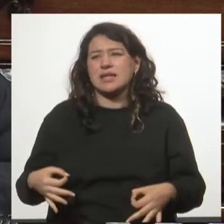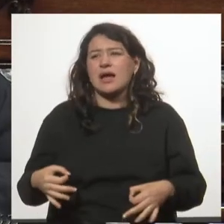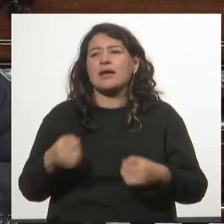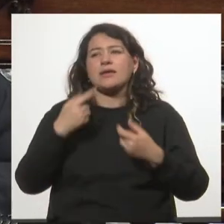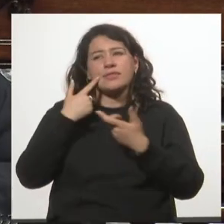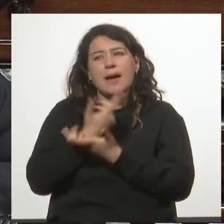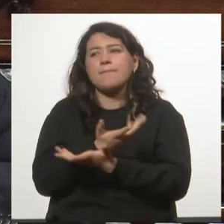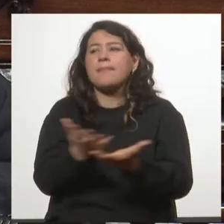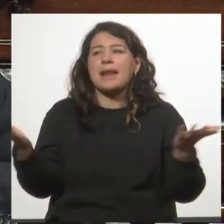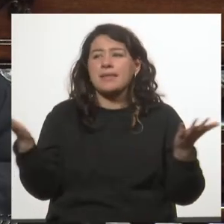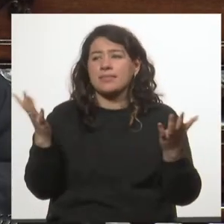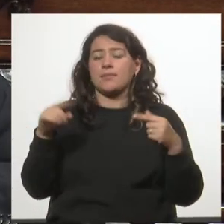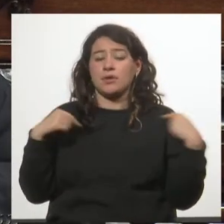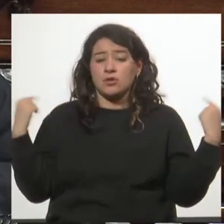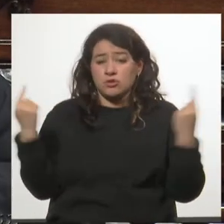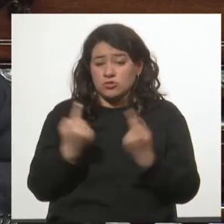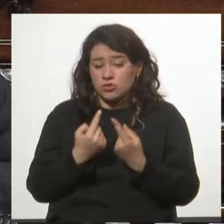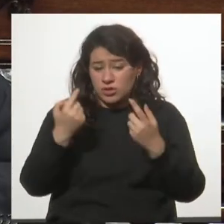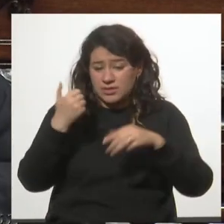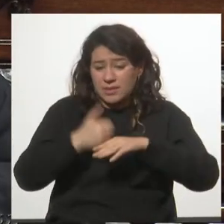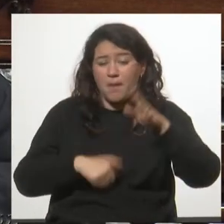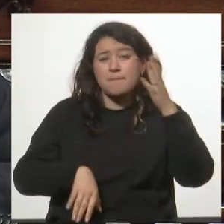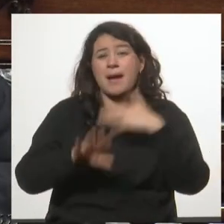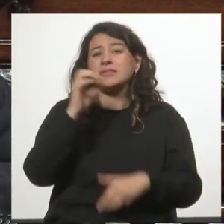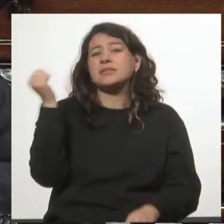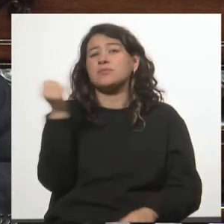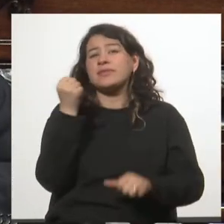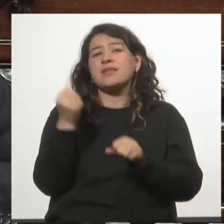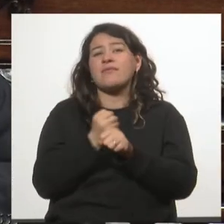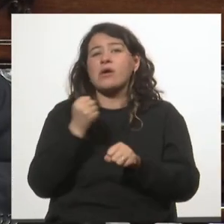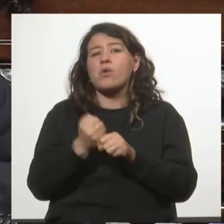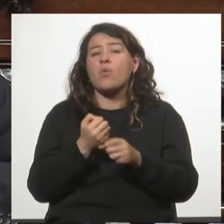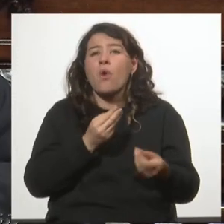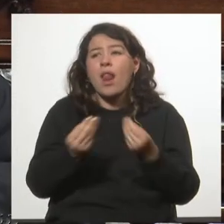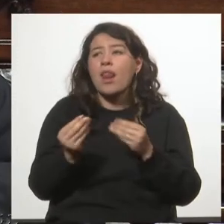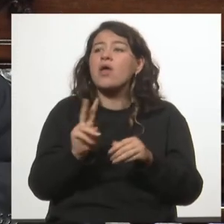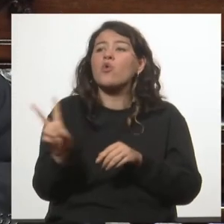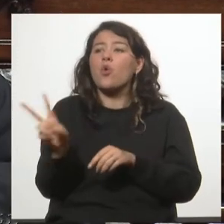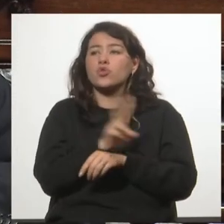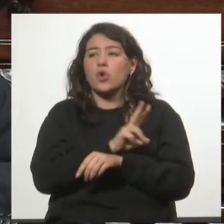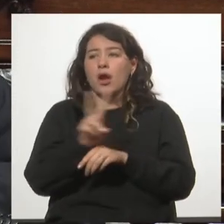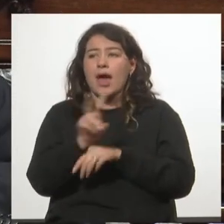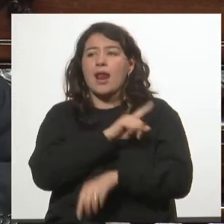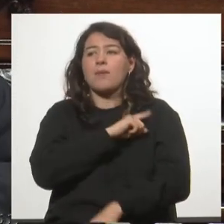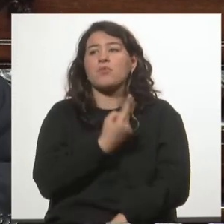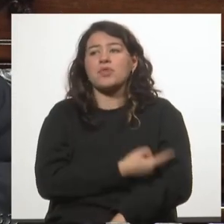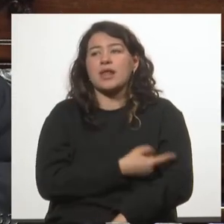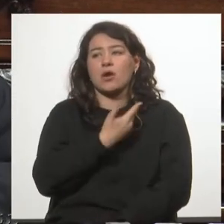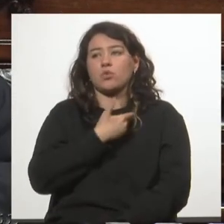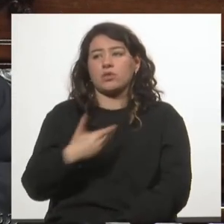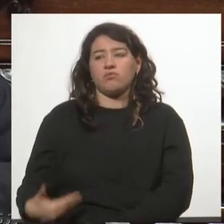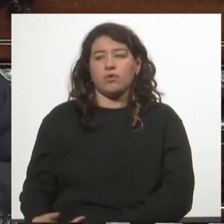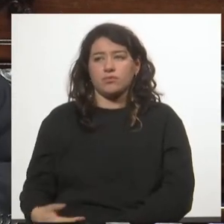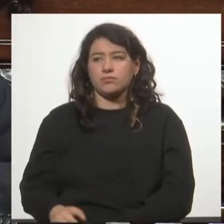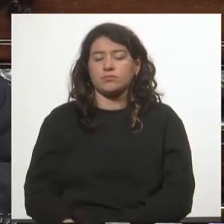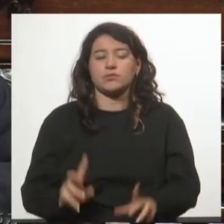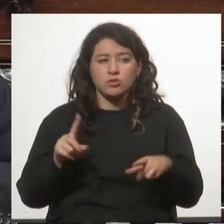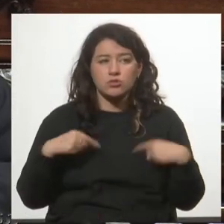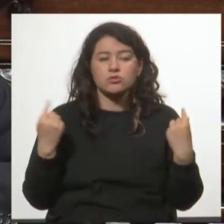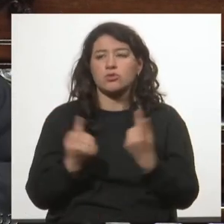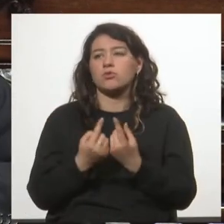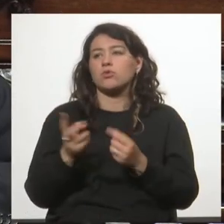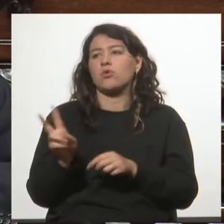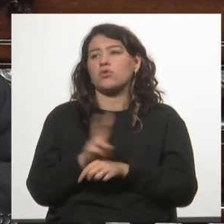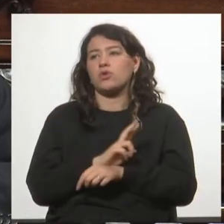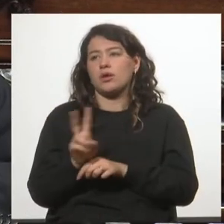transparente porque para eso estamos una de las cosas más importantes que hacemos es controlar al poder ejecutivo y controlar